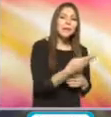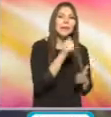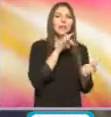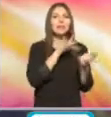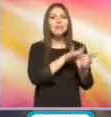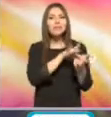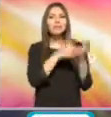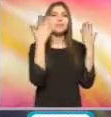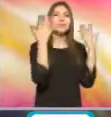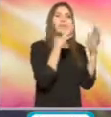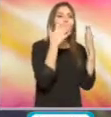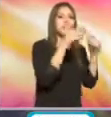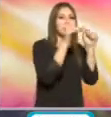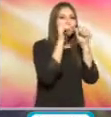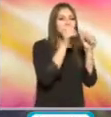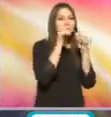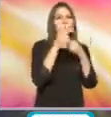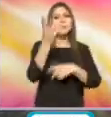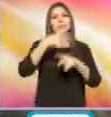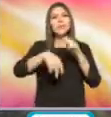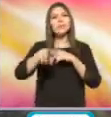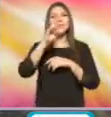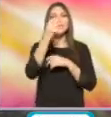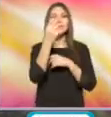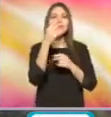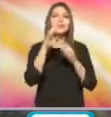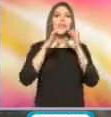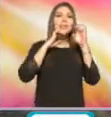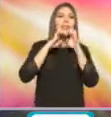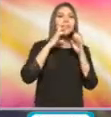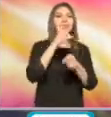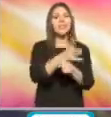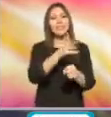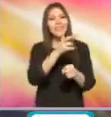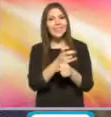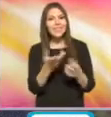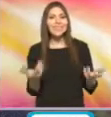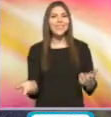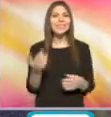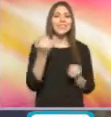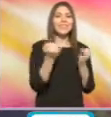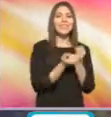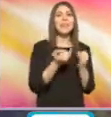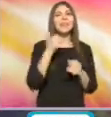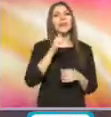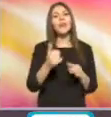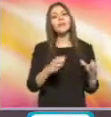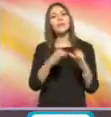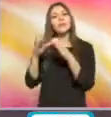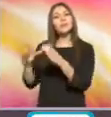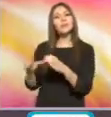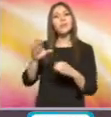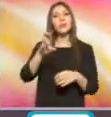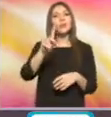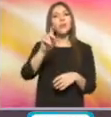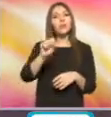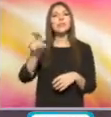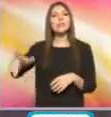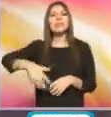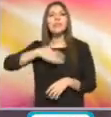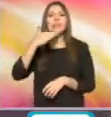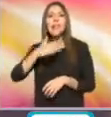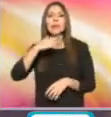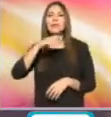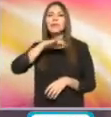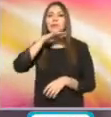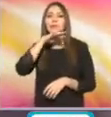les aplauden. Los que vienen a la televisión, los que- entrevistas. Claro, que somos invitados a la televisión. Y los rudos, que son los malos, los tramposos, los